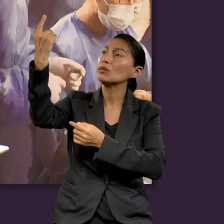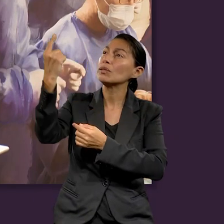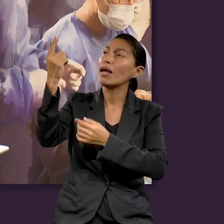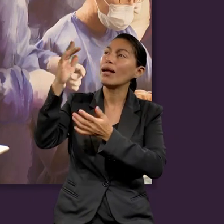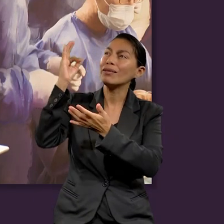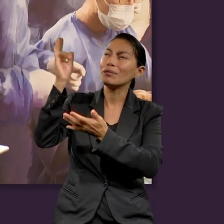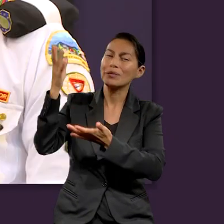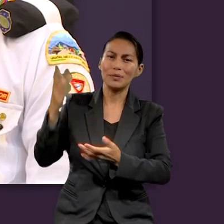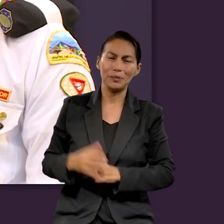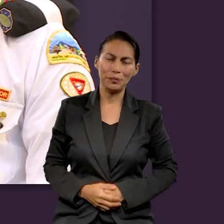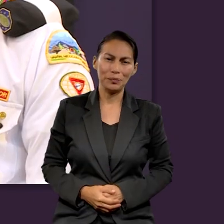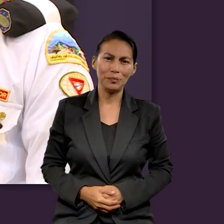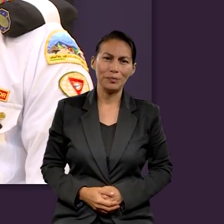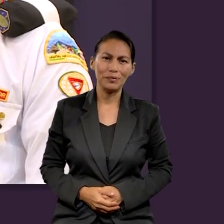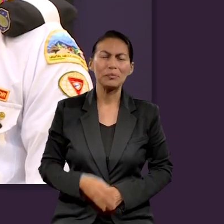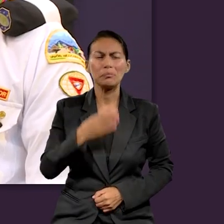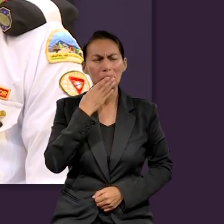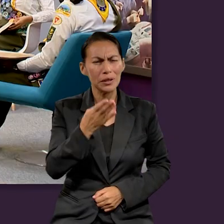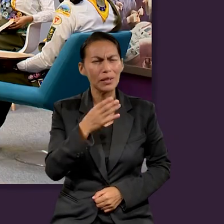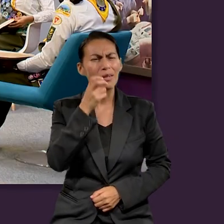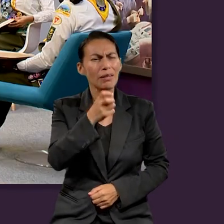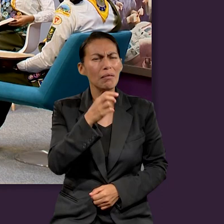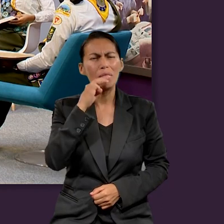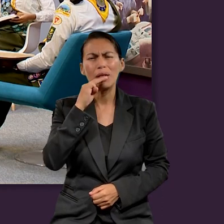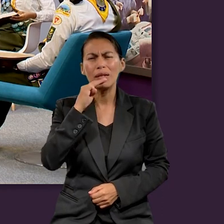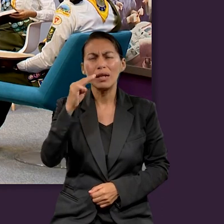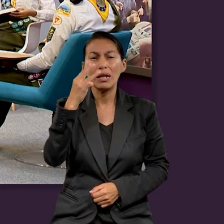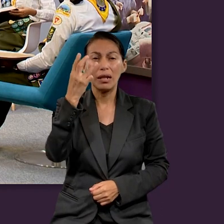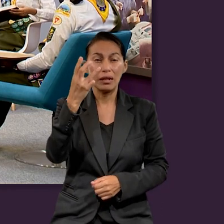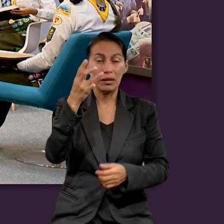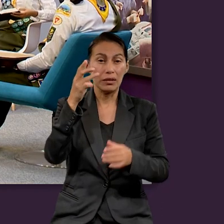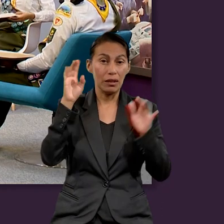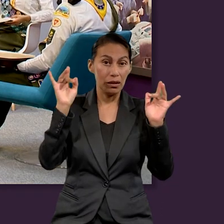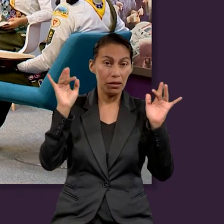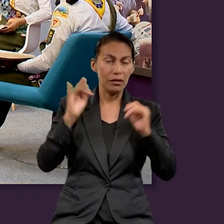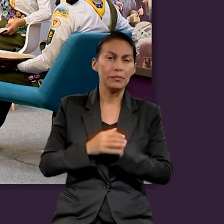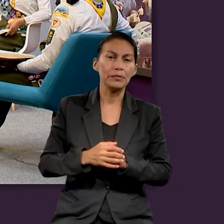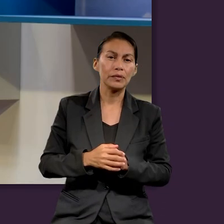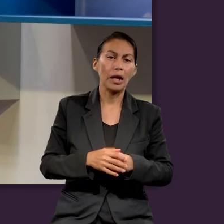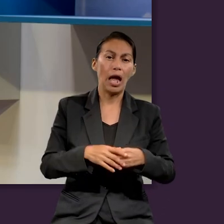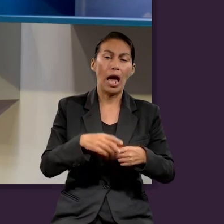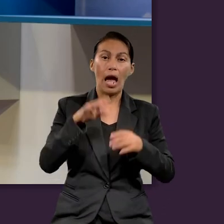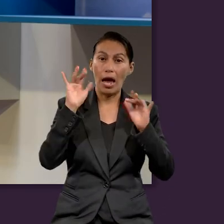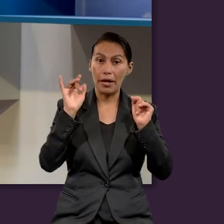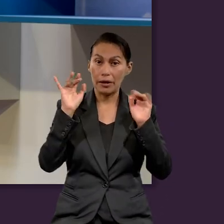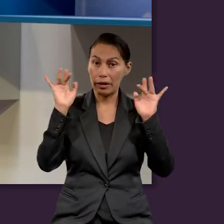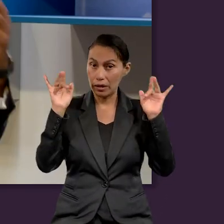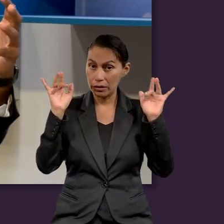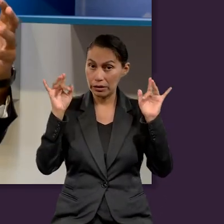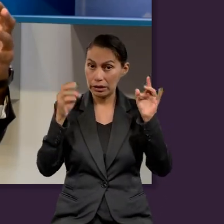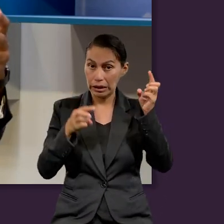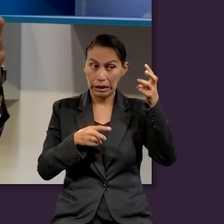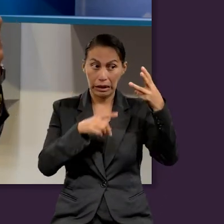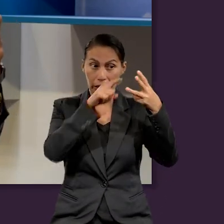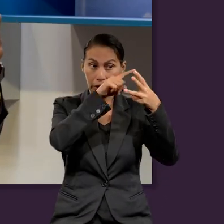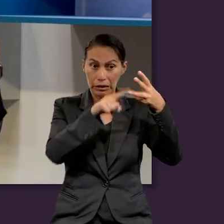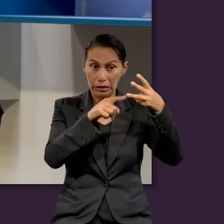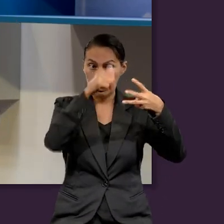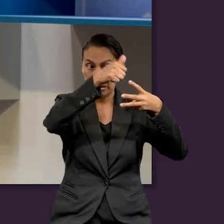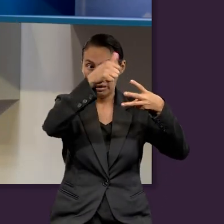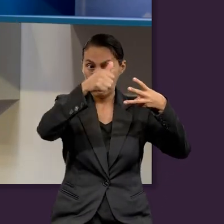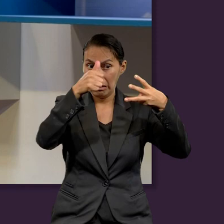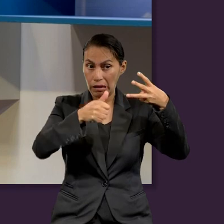Jesús cuando venga muy bien entonces el mensaje de los tres Ángeles cada Ángel trae un mensaje